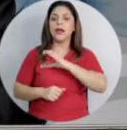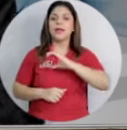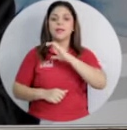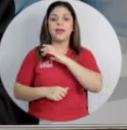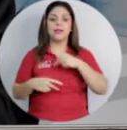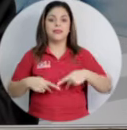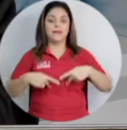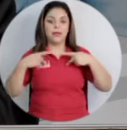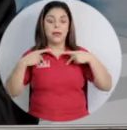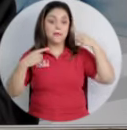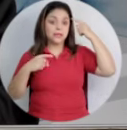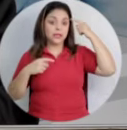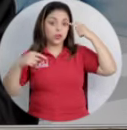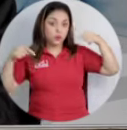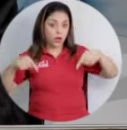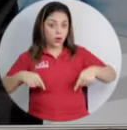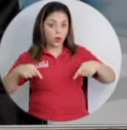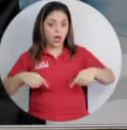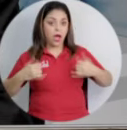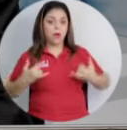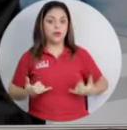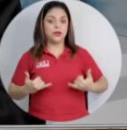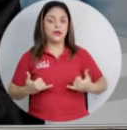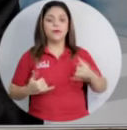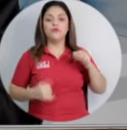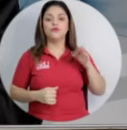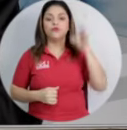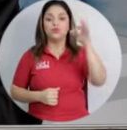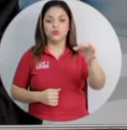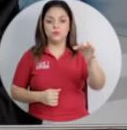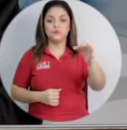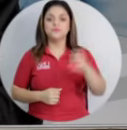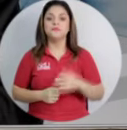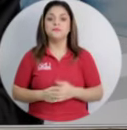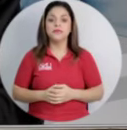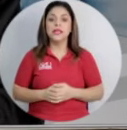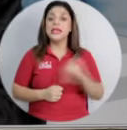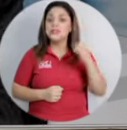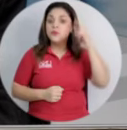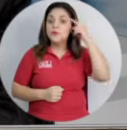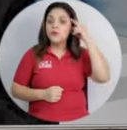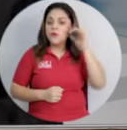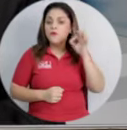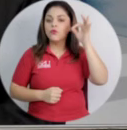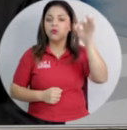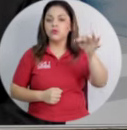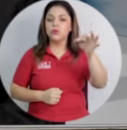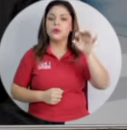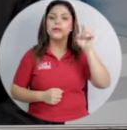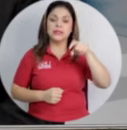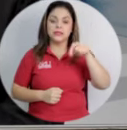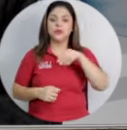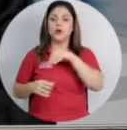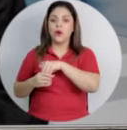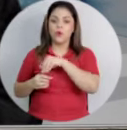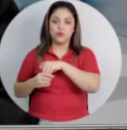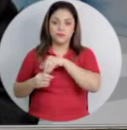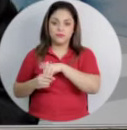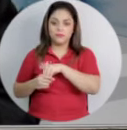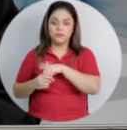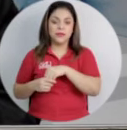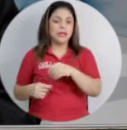hoy y en el mañana. Si pienso en el mañana, eso me va a hacer que también sé que tengo que tener un fondo de ahorro. No es